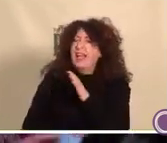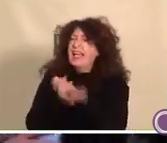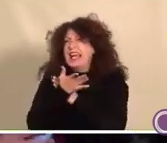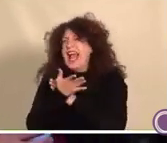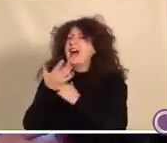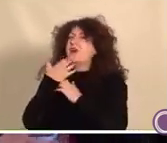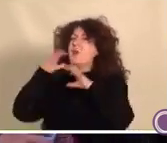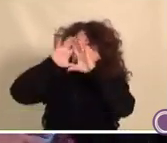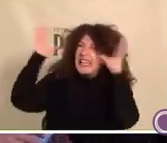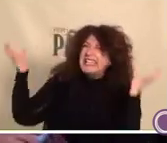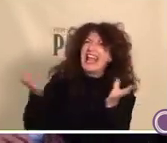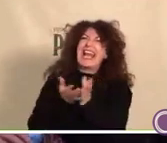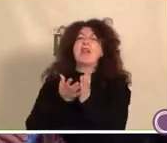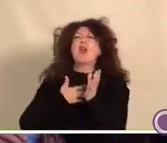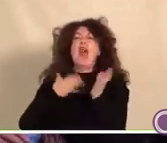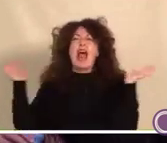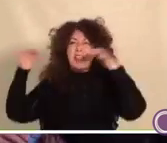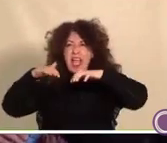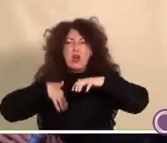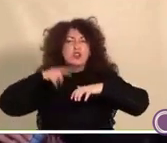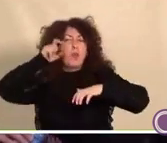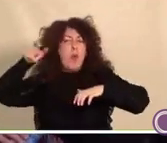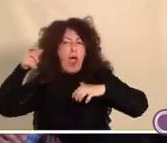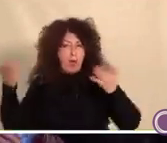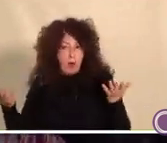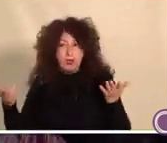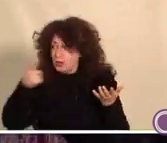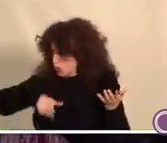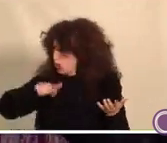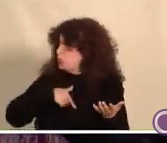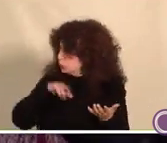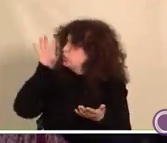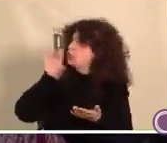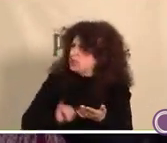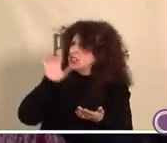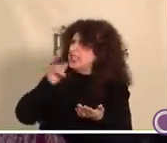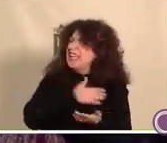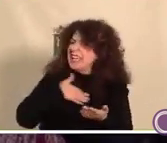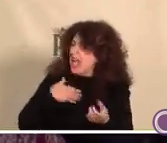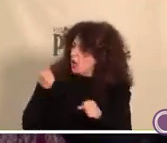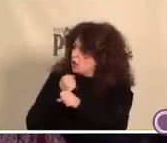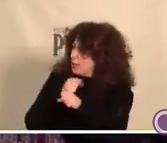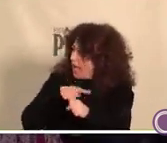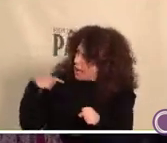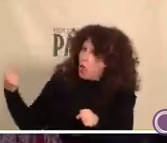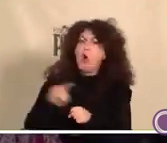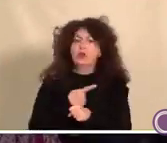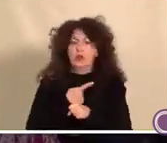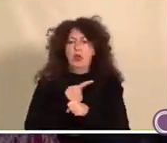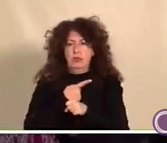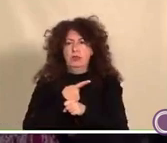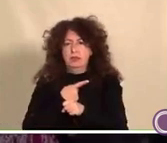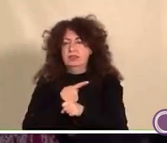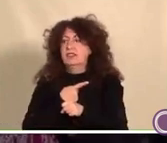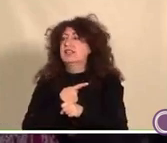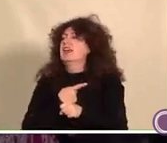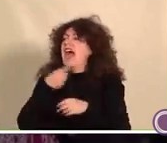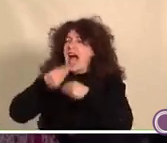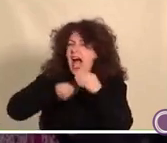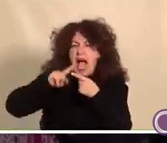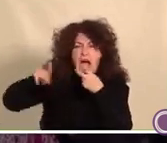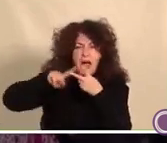internacional de los pueblos nosotros estamos dispuestos y esperamos poder trabajar con todos y todos los que estáis hoy aquí en ese sentido y poder